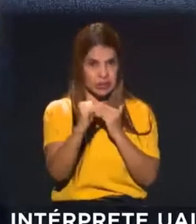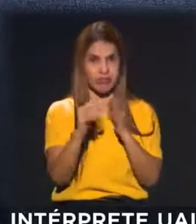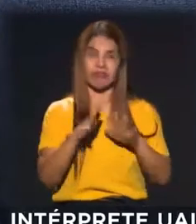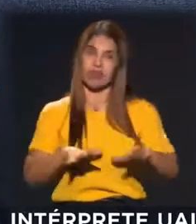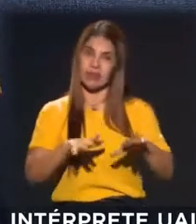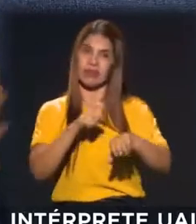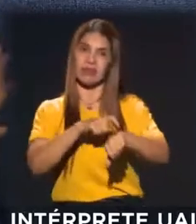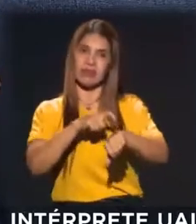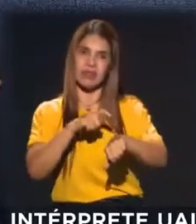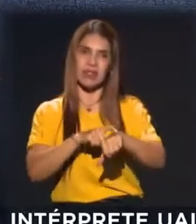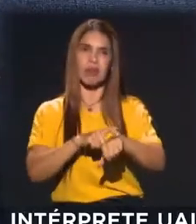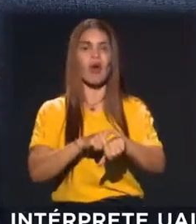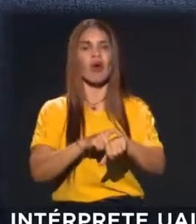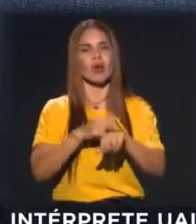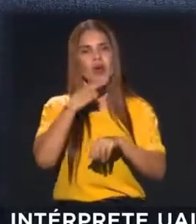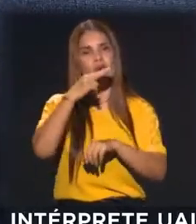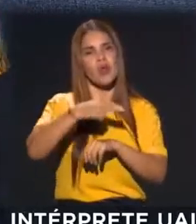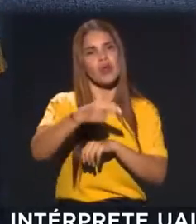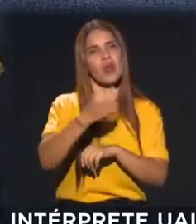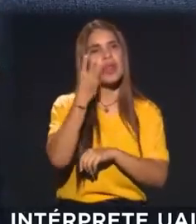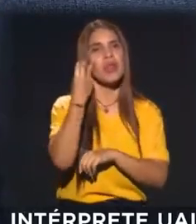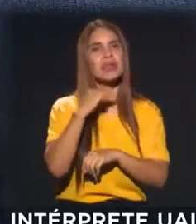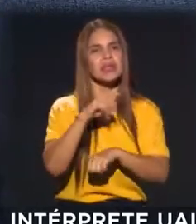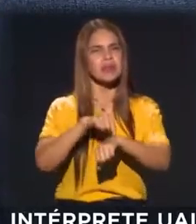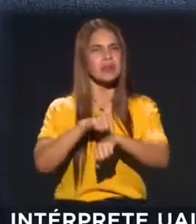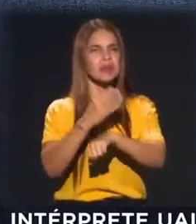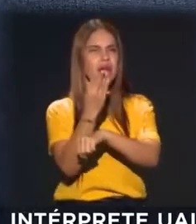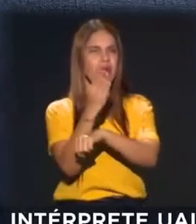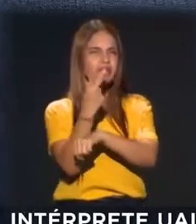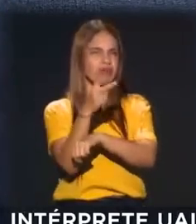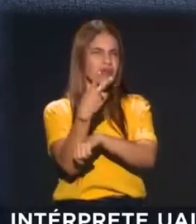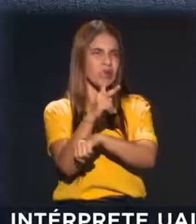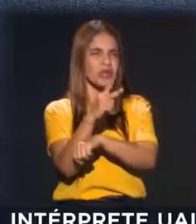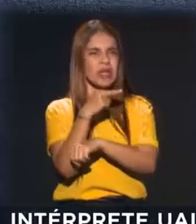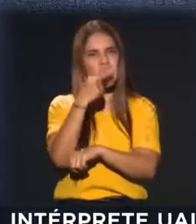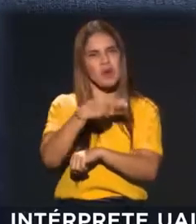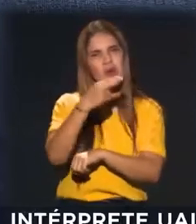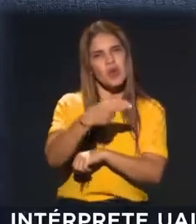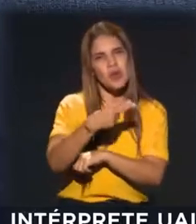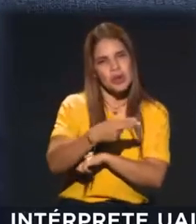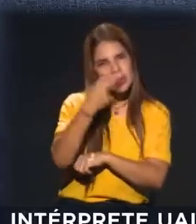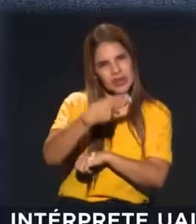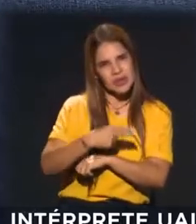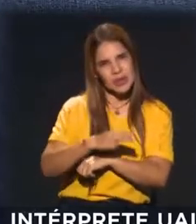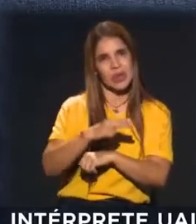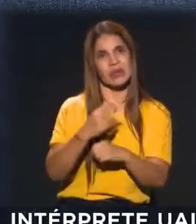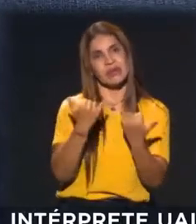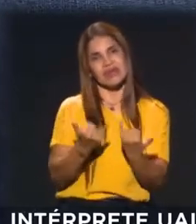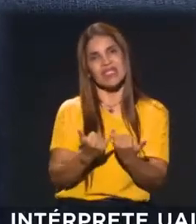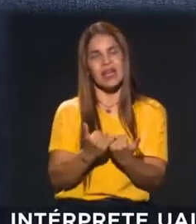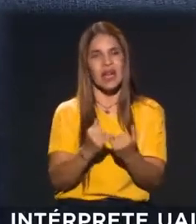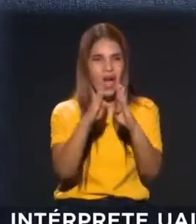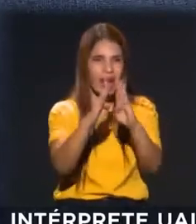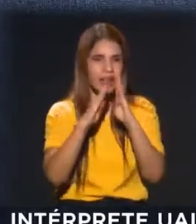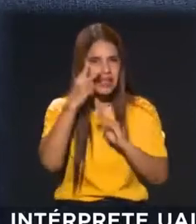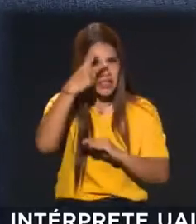un espacio, digamos, está el cuentódromo, por ejemplo, que es los 3 días al mediodía, donde es de narración oral, de historias. Entonces, ahí, si ustedes quieren escuchar historias